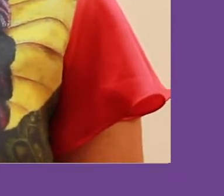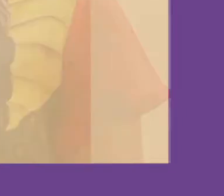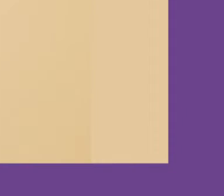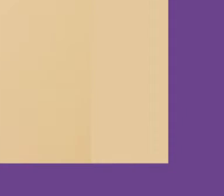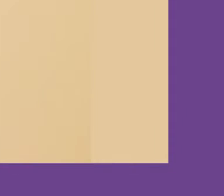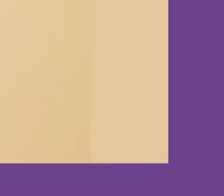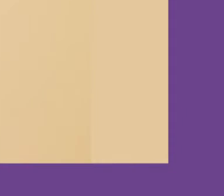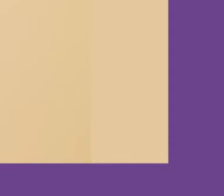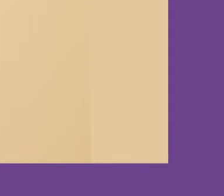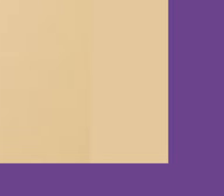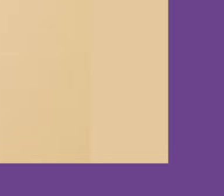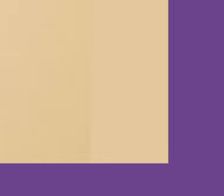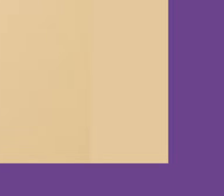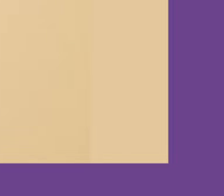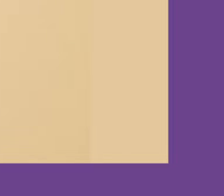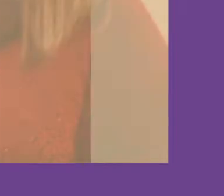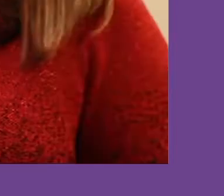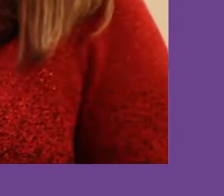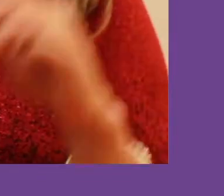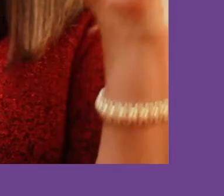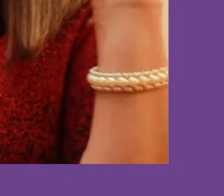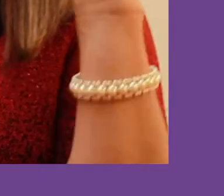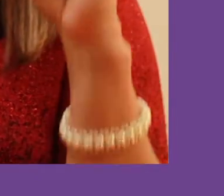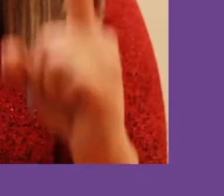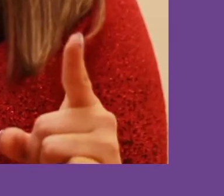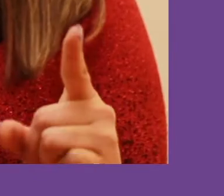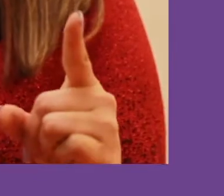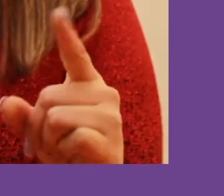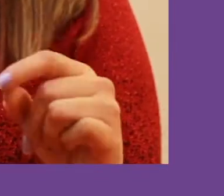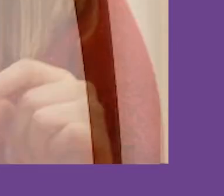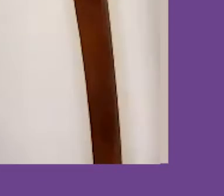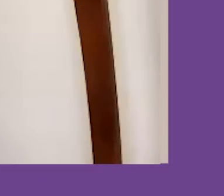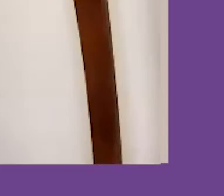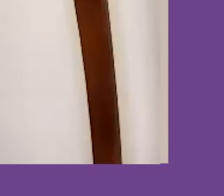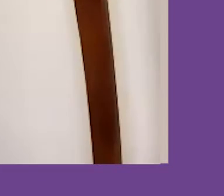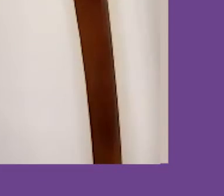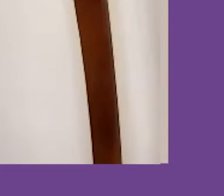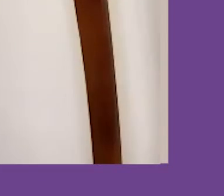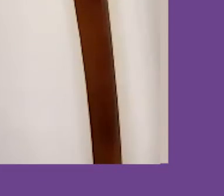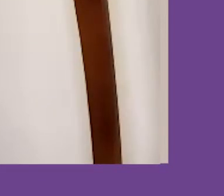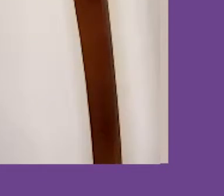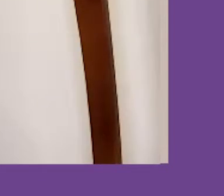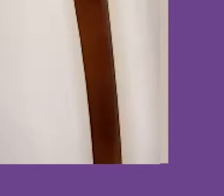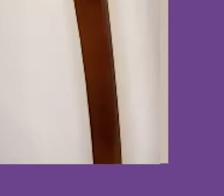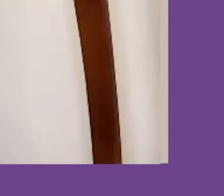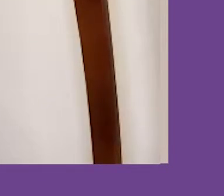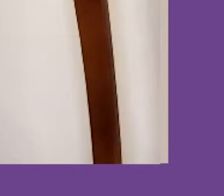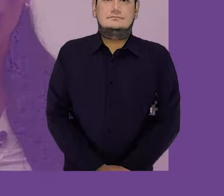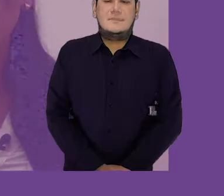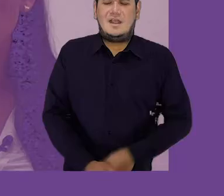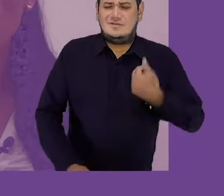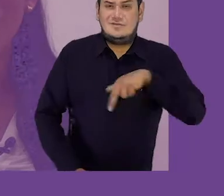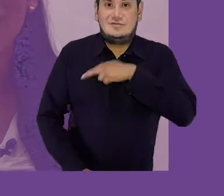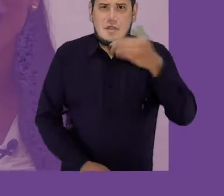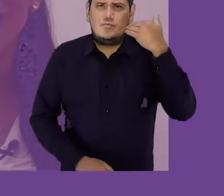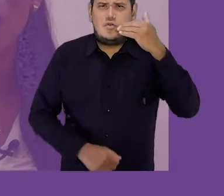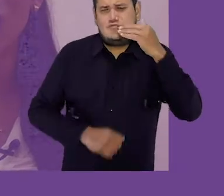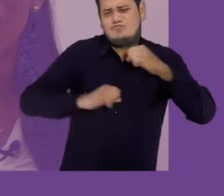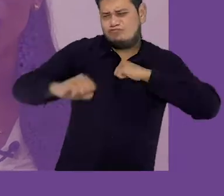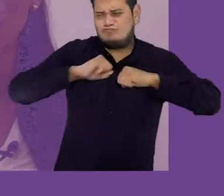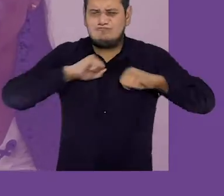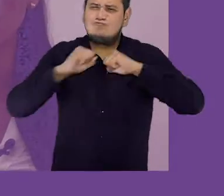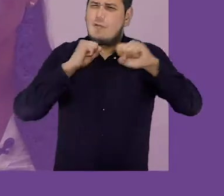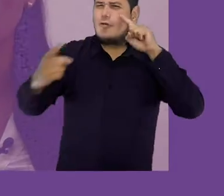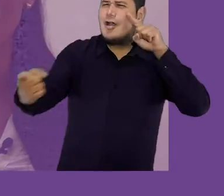valientes, proactivas. Somos capaces, seguras de nosotras mismas. Somos mujeres